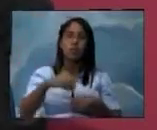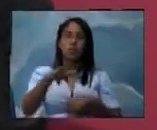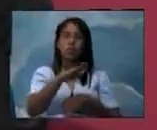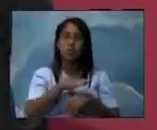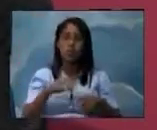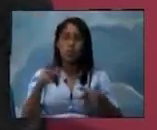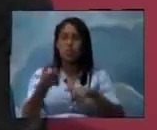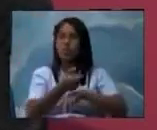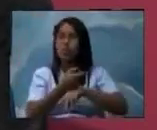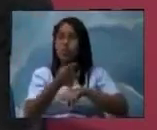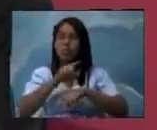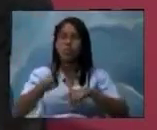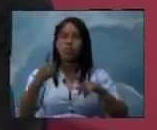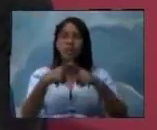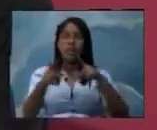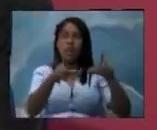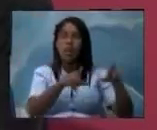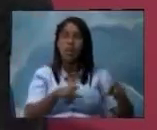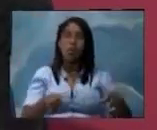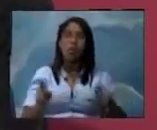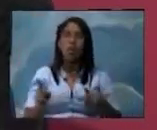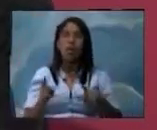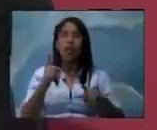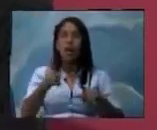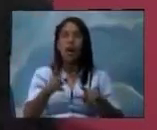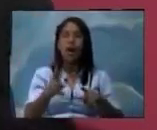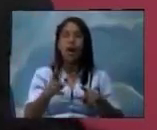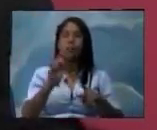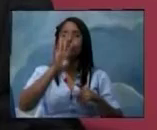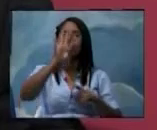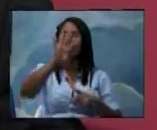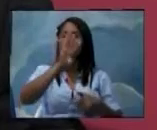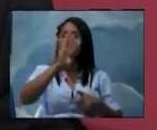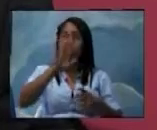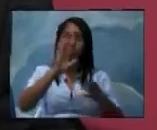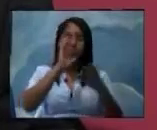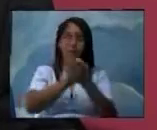los negocios de la provincia de Babilonia a Sadrac,